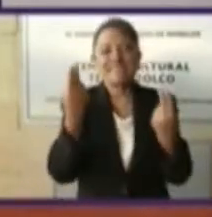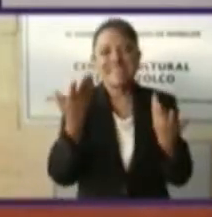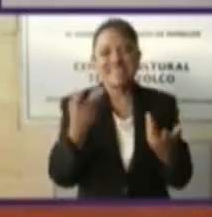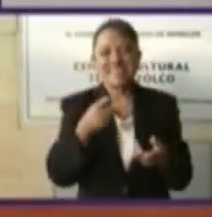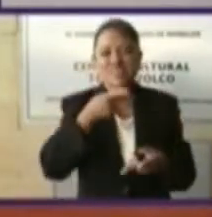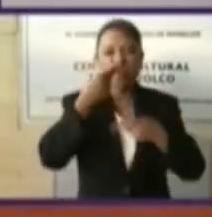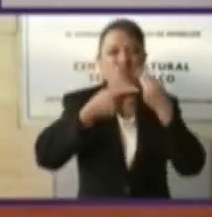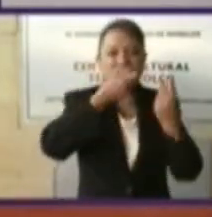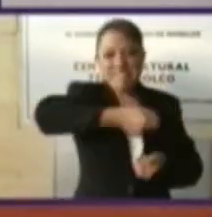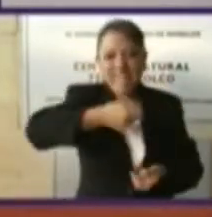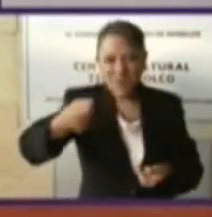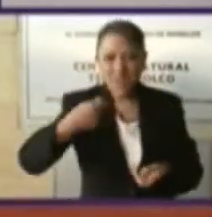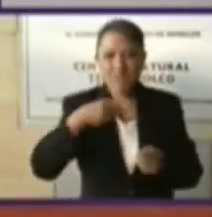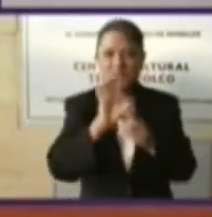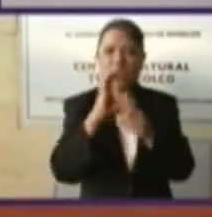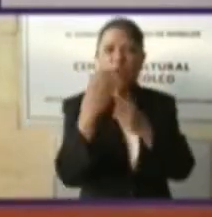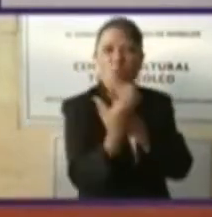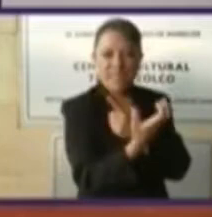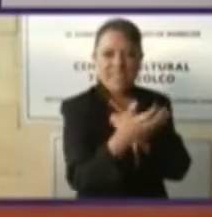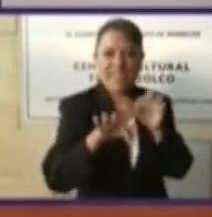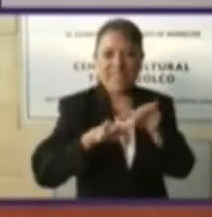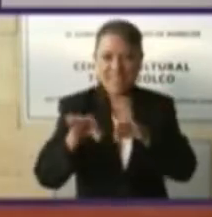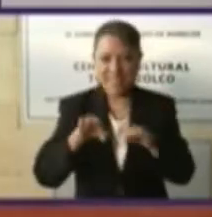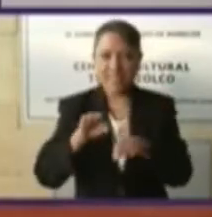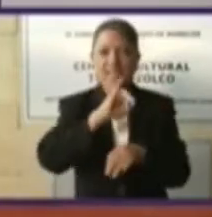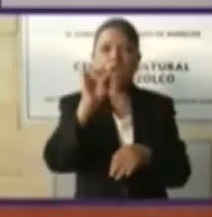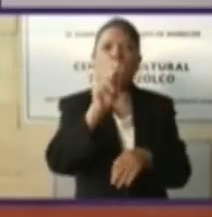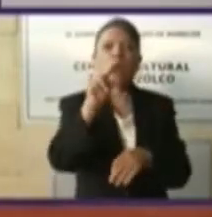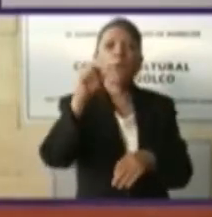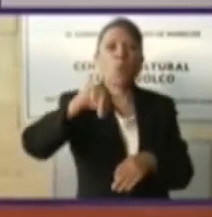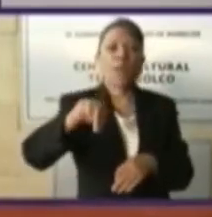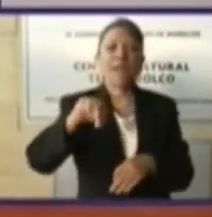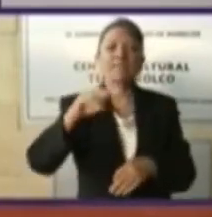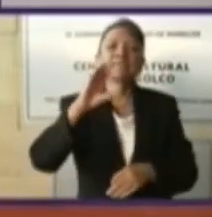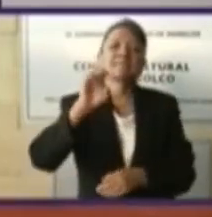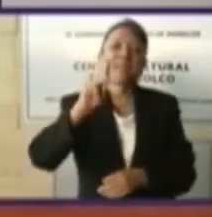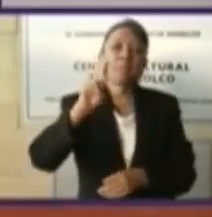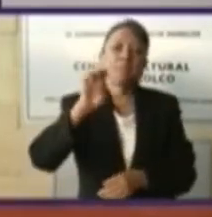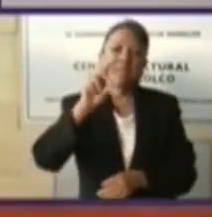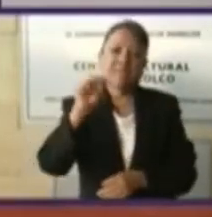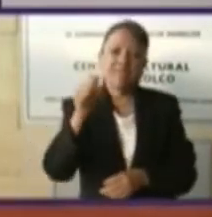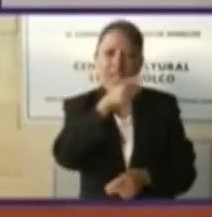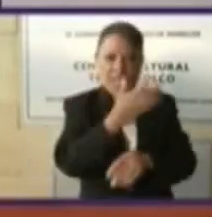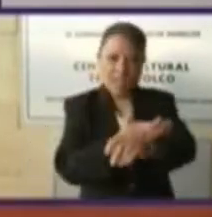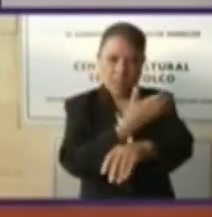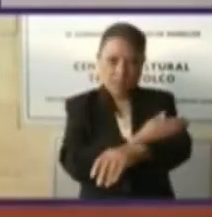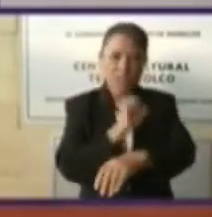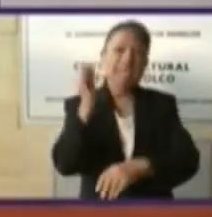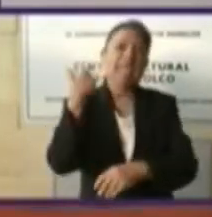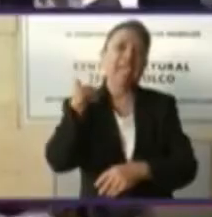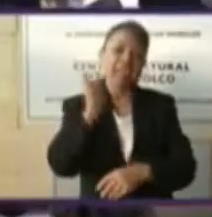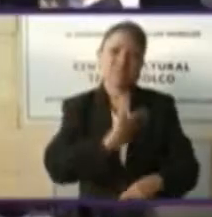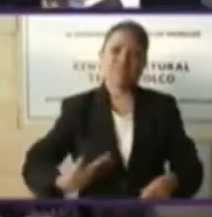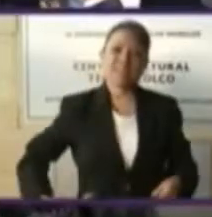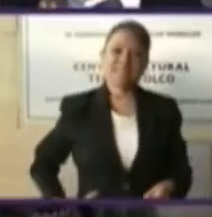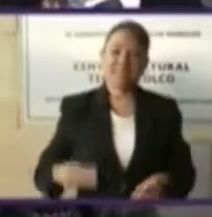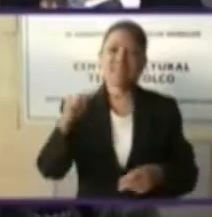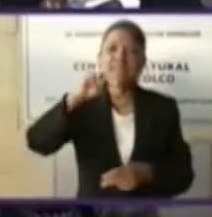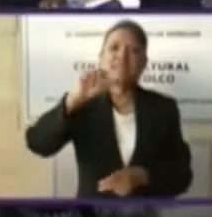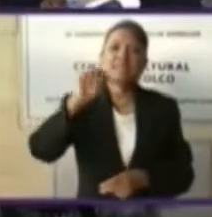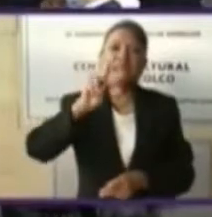comité ejecutivo, que veo algunos integrantes aquí, a Juan Cepeda, que también nos está acompañando, el expresidente Navarrete, que está aquí con